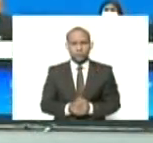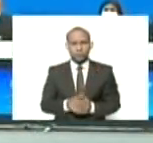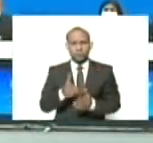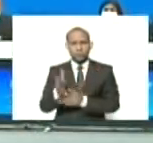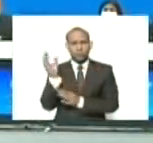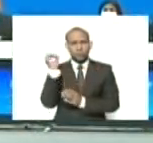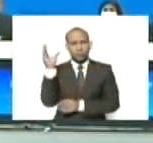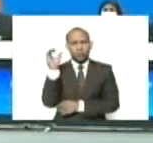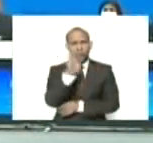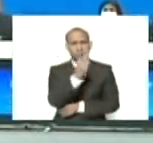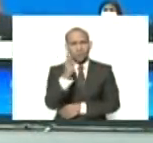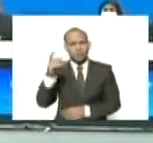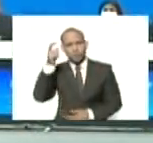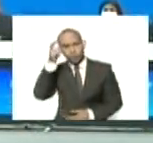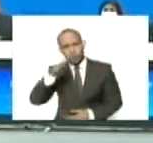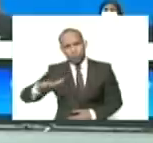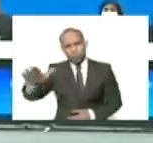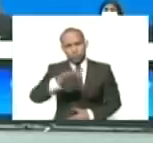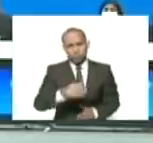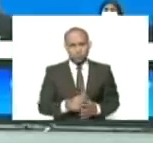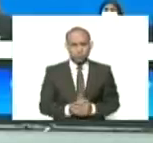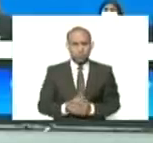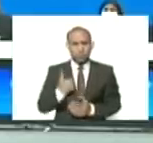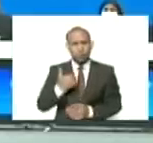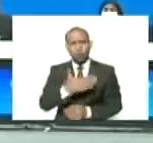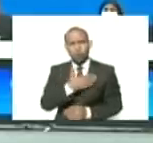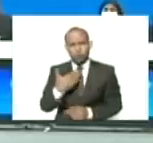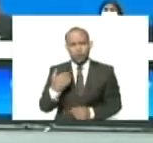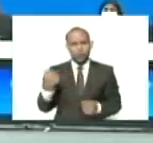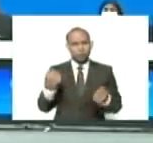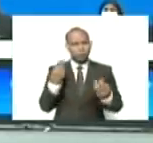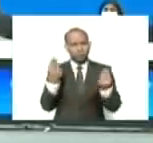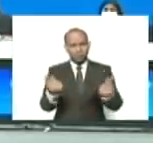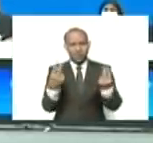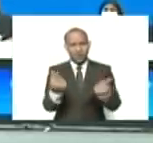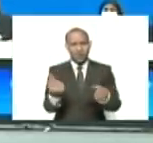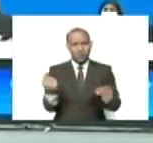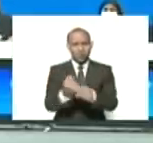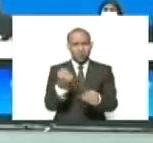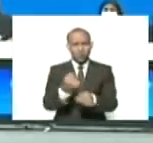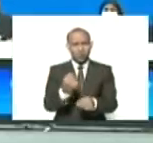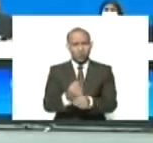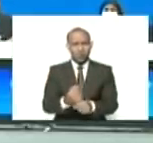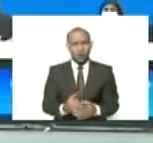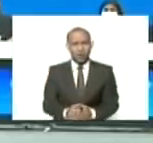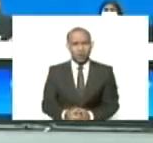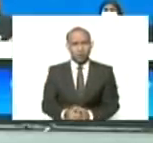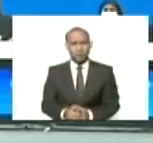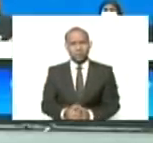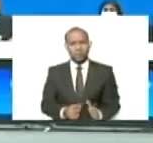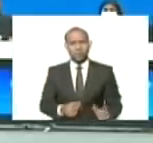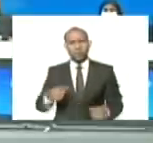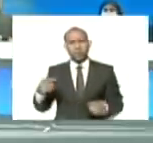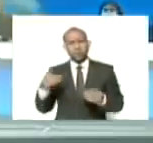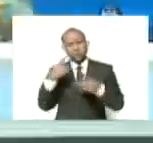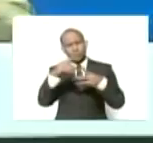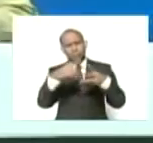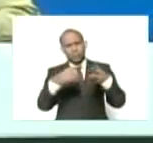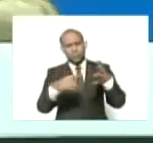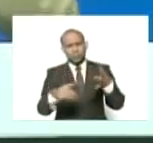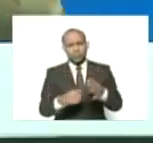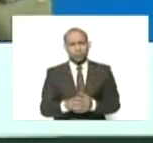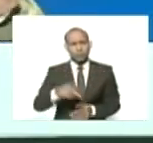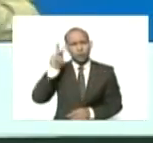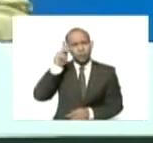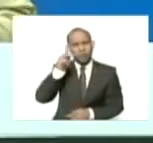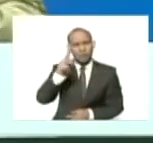Congreso Bicentenario de los Pueblos. Yo quiero articular rápido los programas, el contenido, los